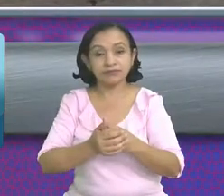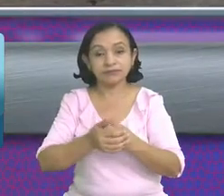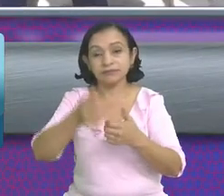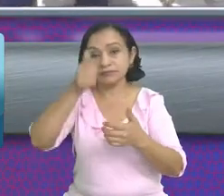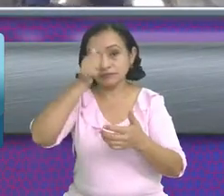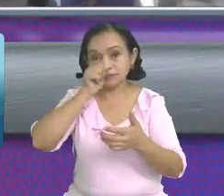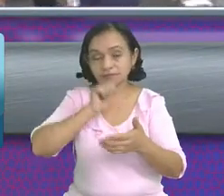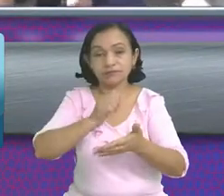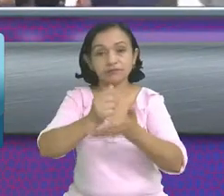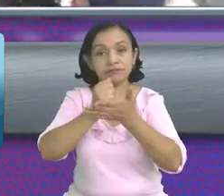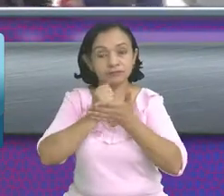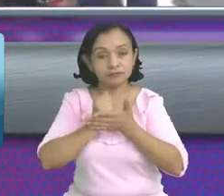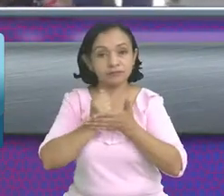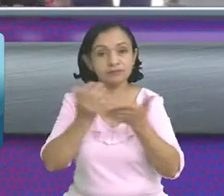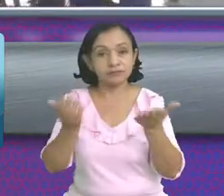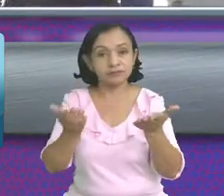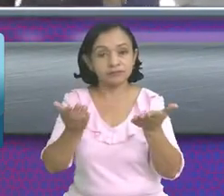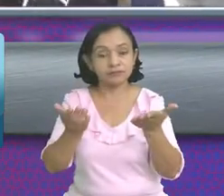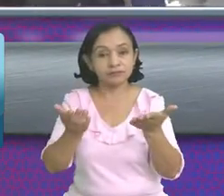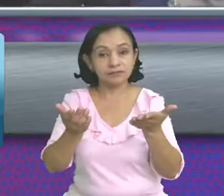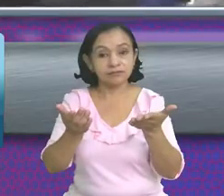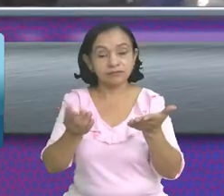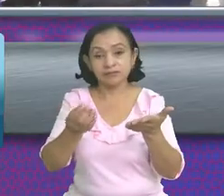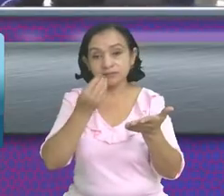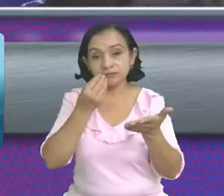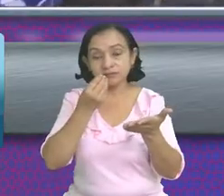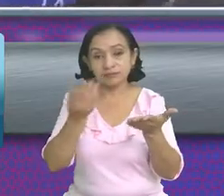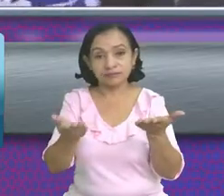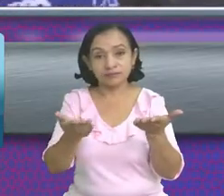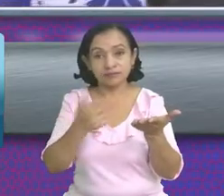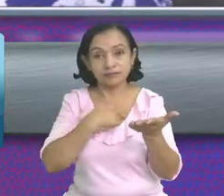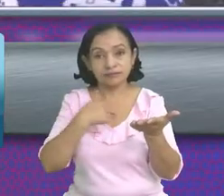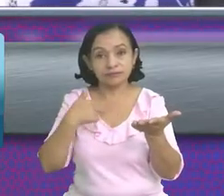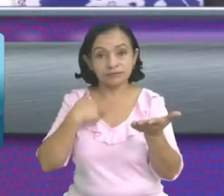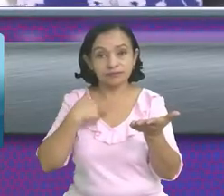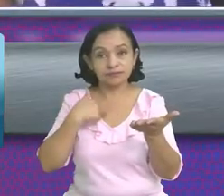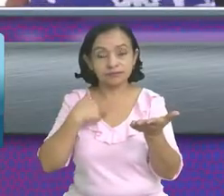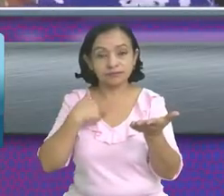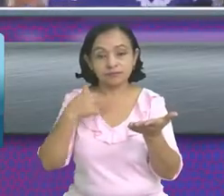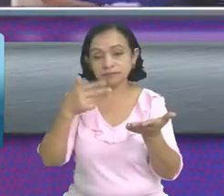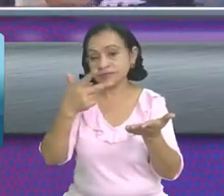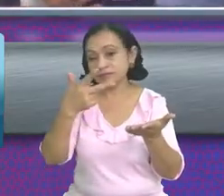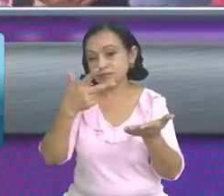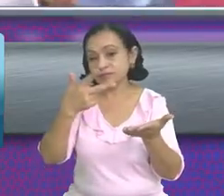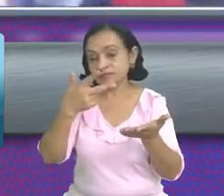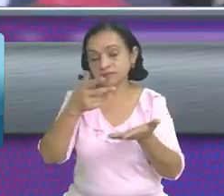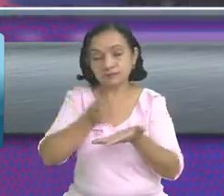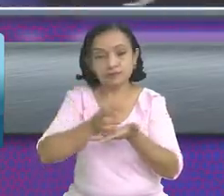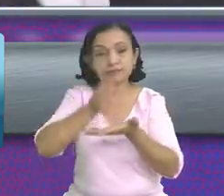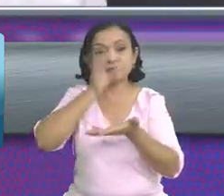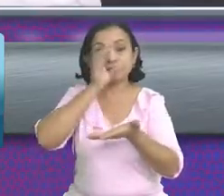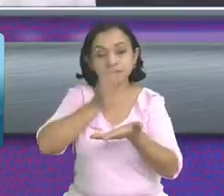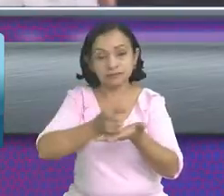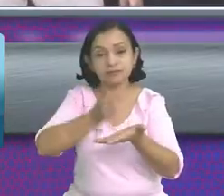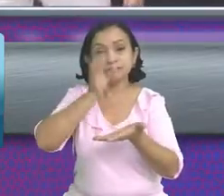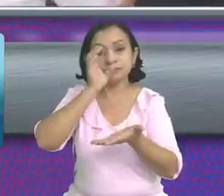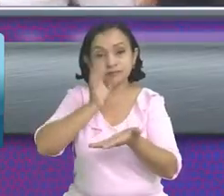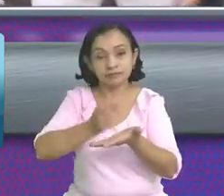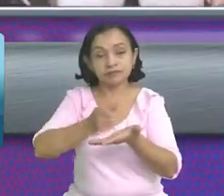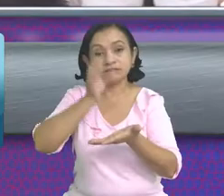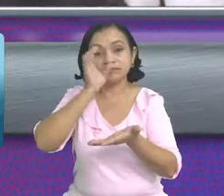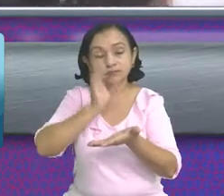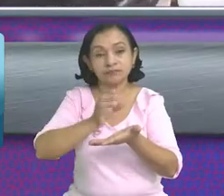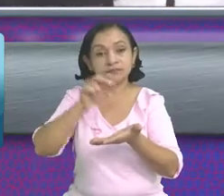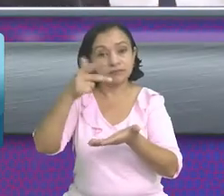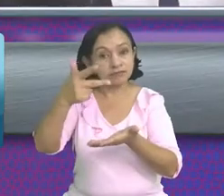minerales, exactamente, ayuda a la digestión. Entonces, tiene que ser 8 vasos de agua al día, que es lo recomendado. Para un paciente crónico. Para un